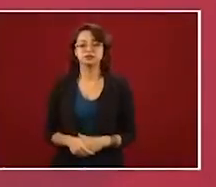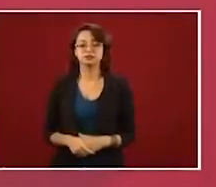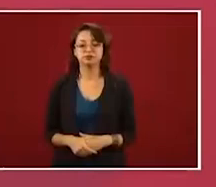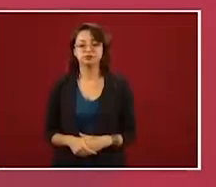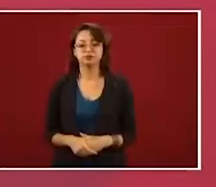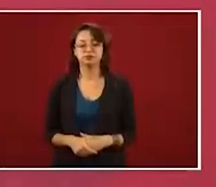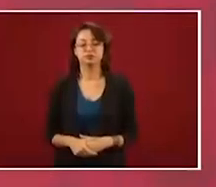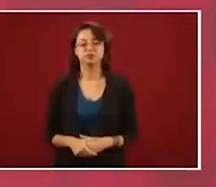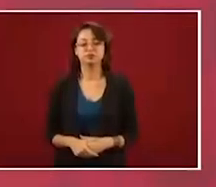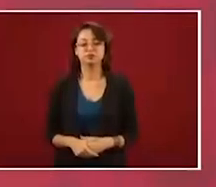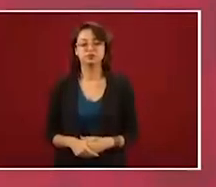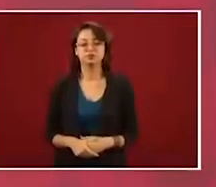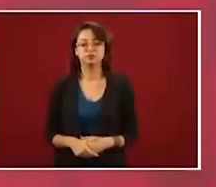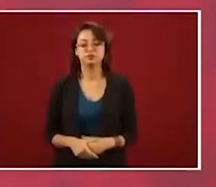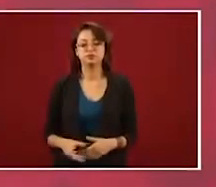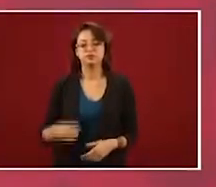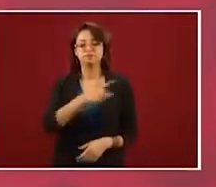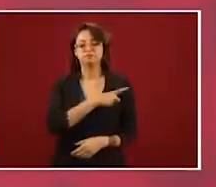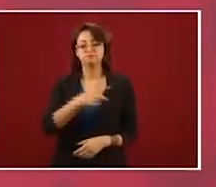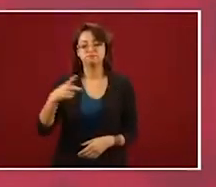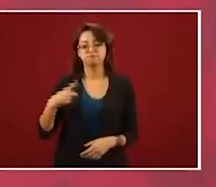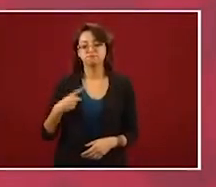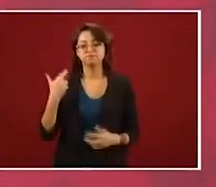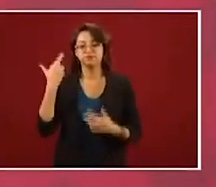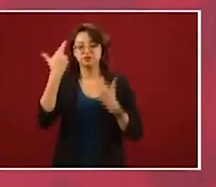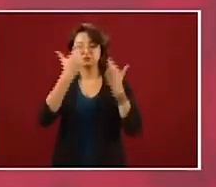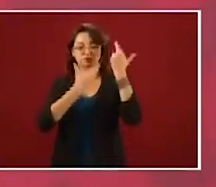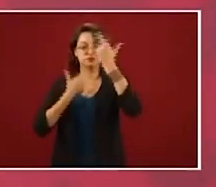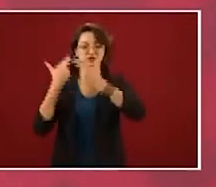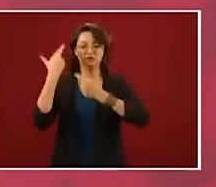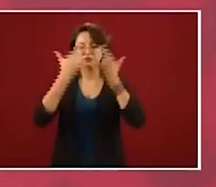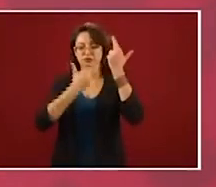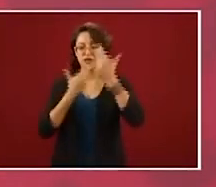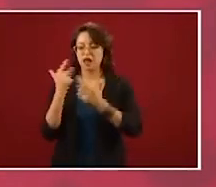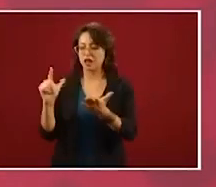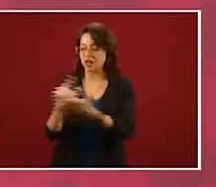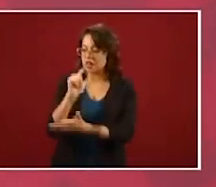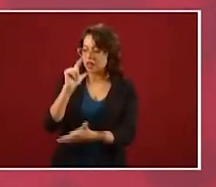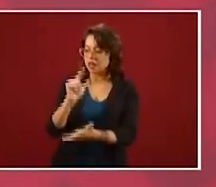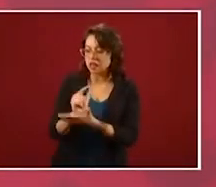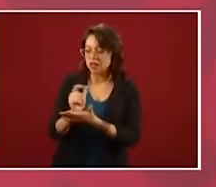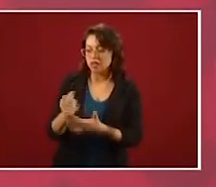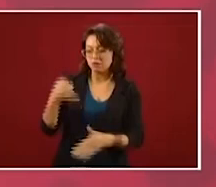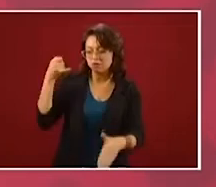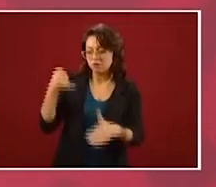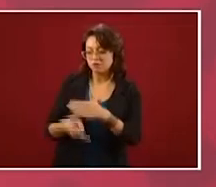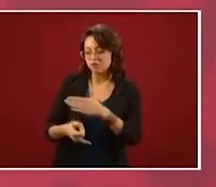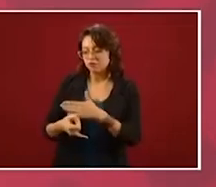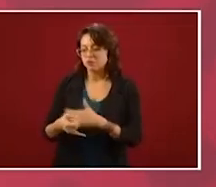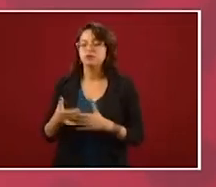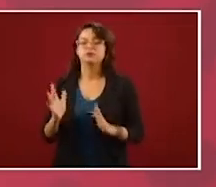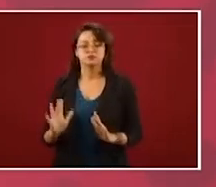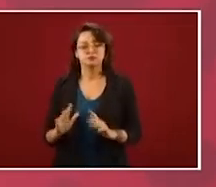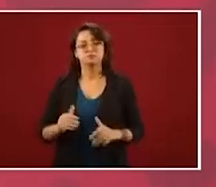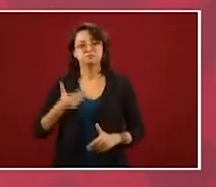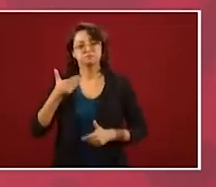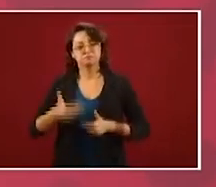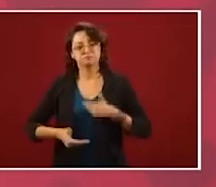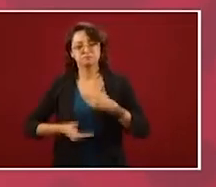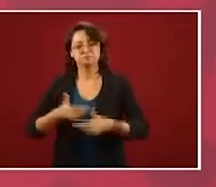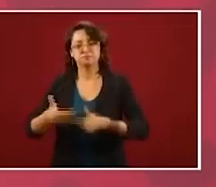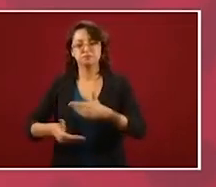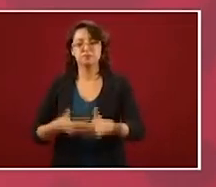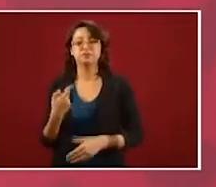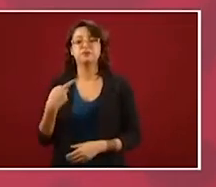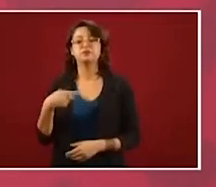Entonces, hay que ver, ¿sí?, de qué se trata, bien, ¿sí?, no adelantarnos, pero